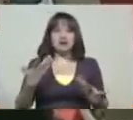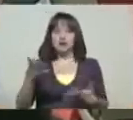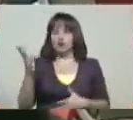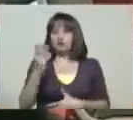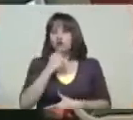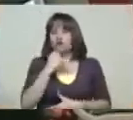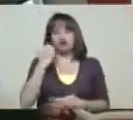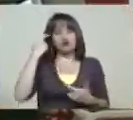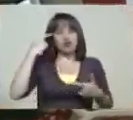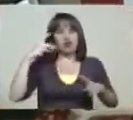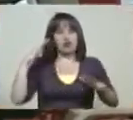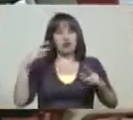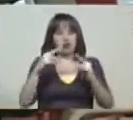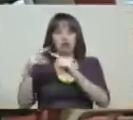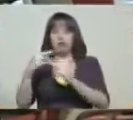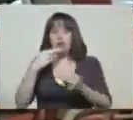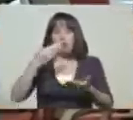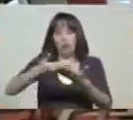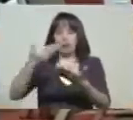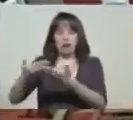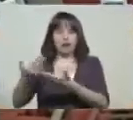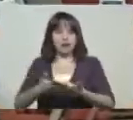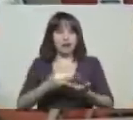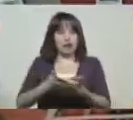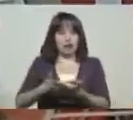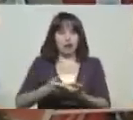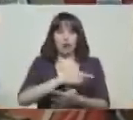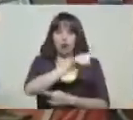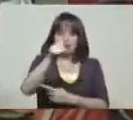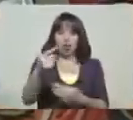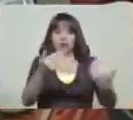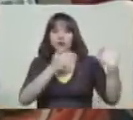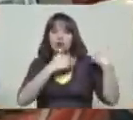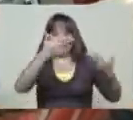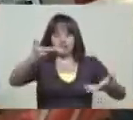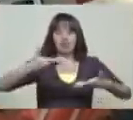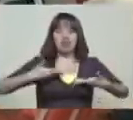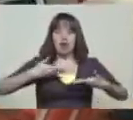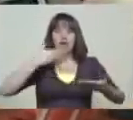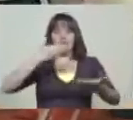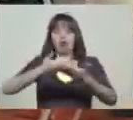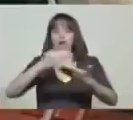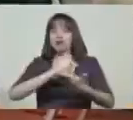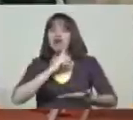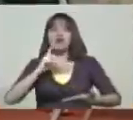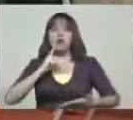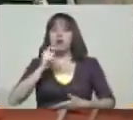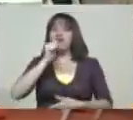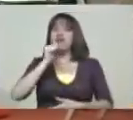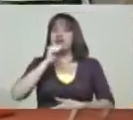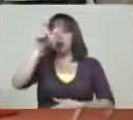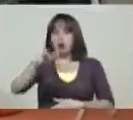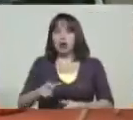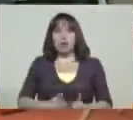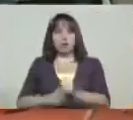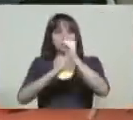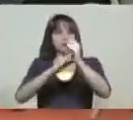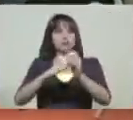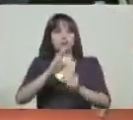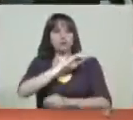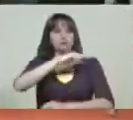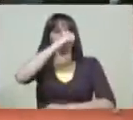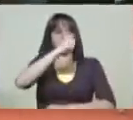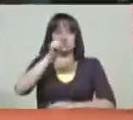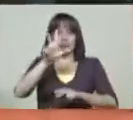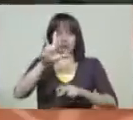tiene las propuestas que deben ir fluyendo cada vez más. Les pido esa tarea en tercer